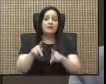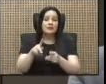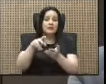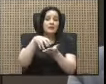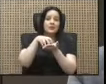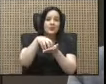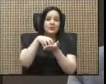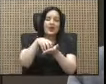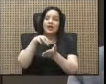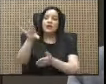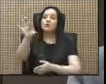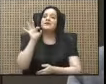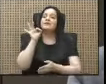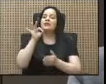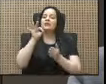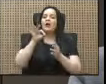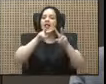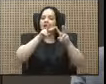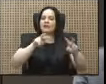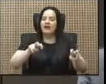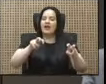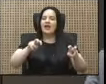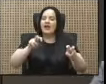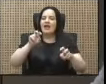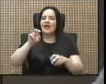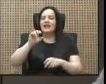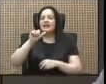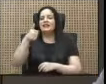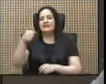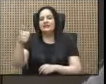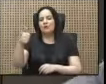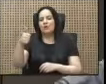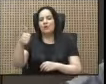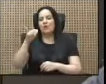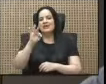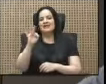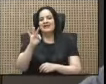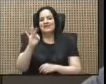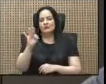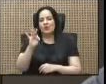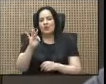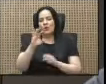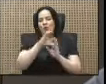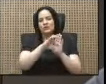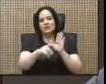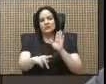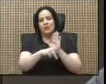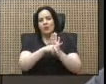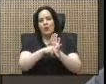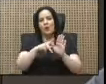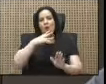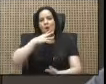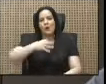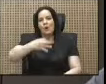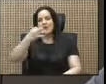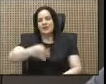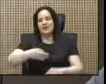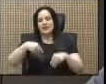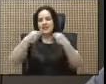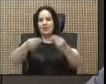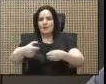los invito a revisar el décimo transitorio de la constitución política original, que da un plazo